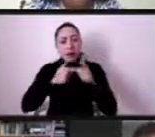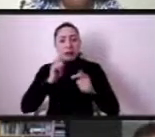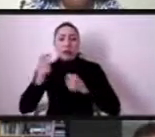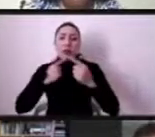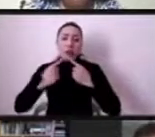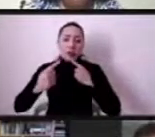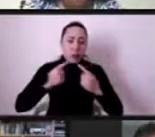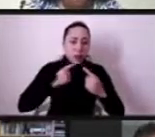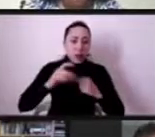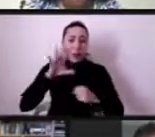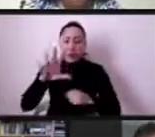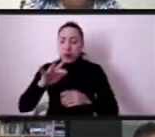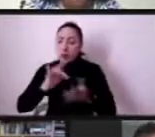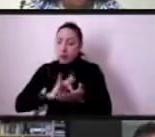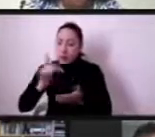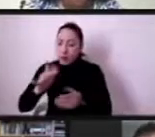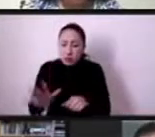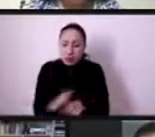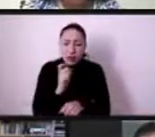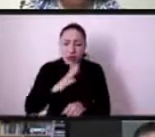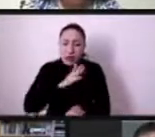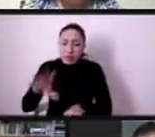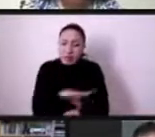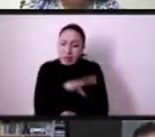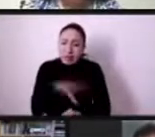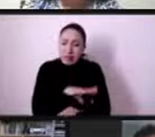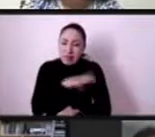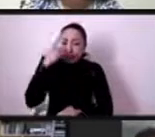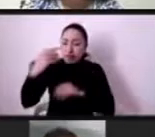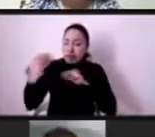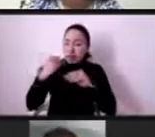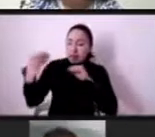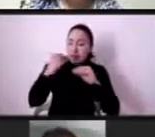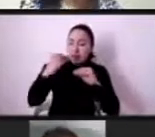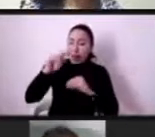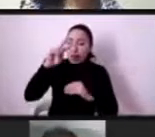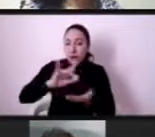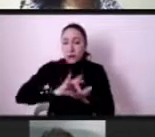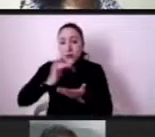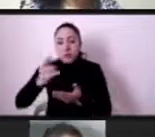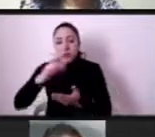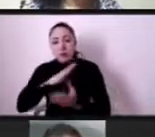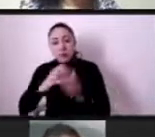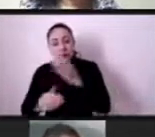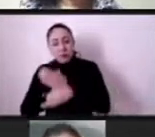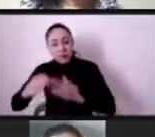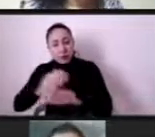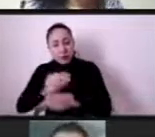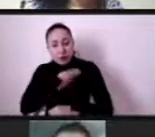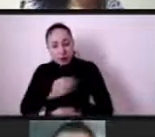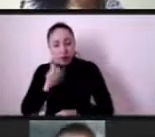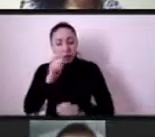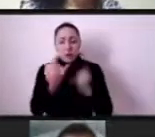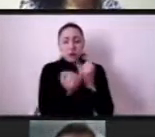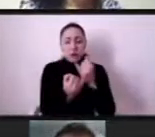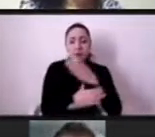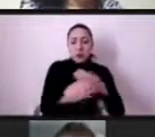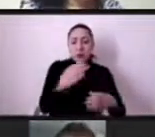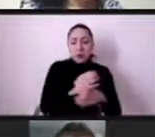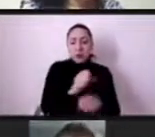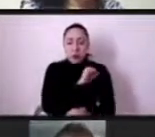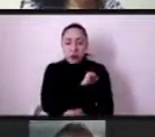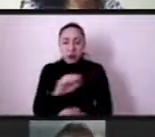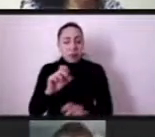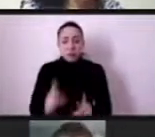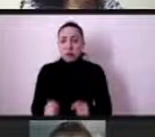intensidades, les agradezco lo bueno y les agradezco también lo malo, porque de lo malo quienes queremos también aprendemos.